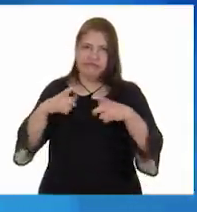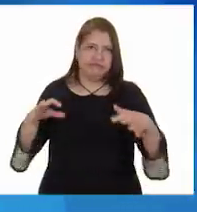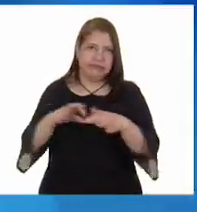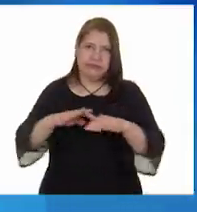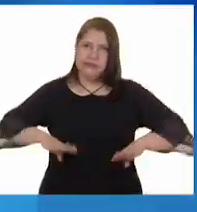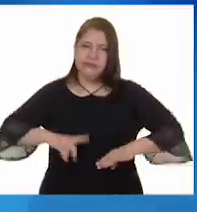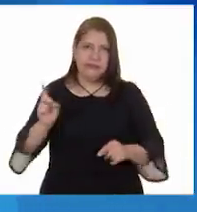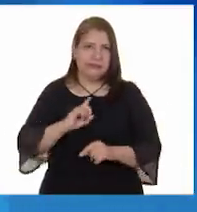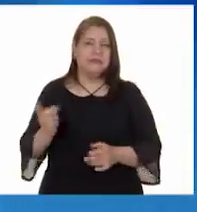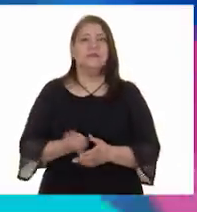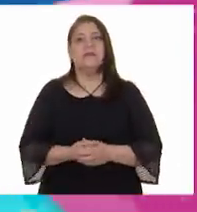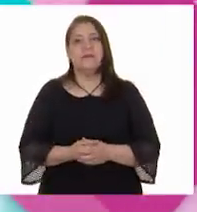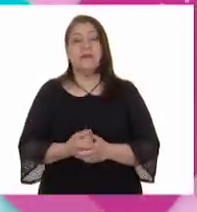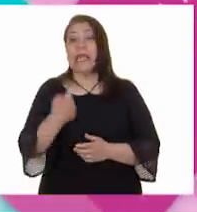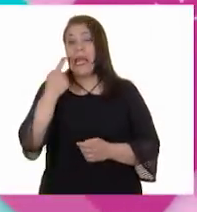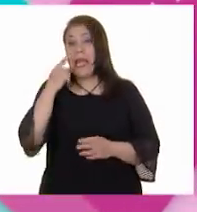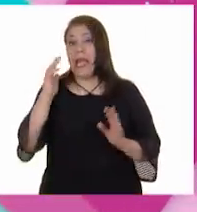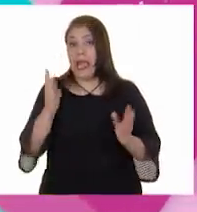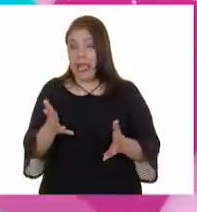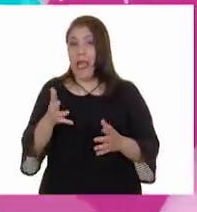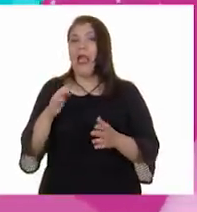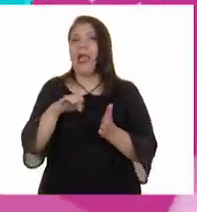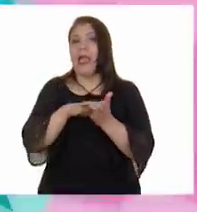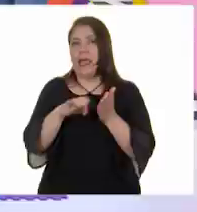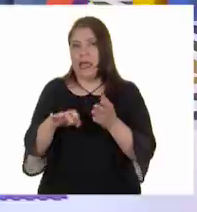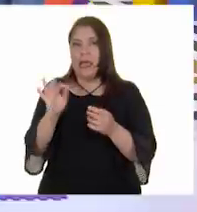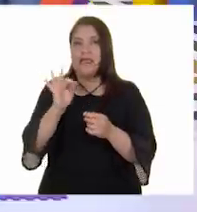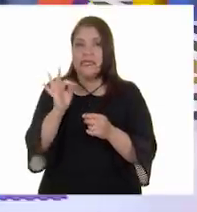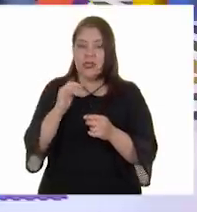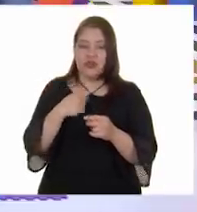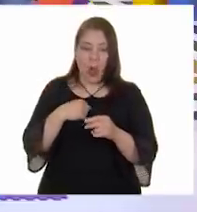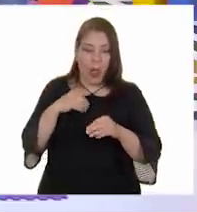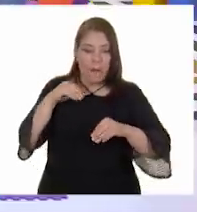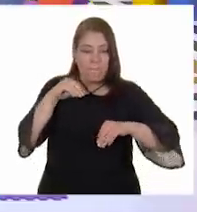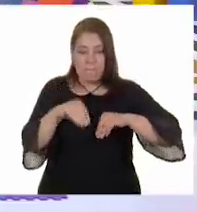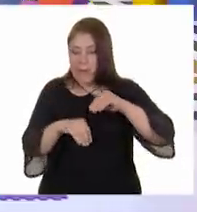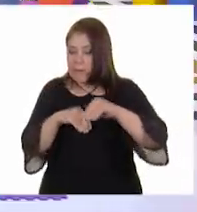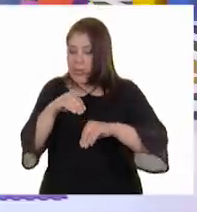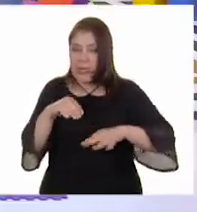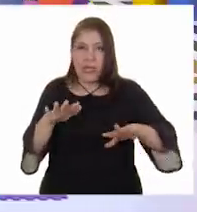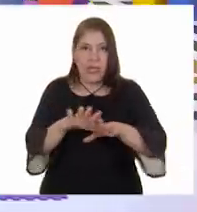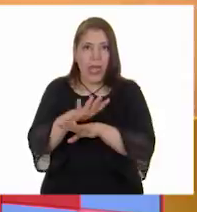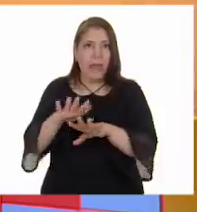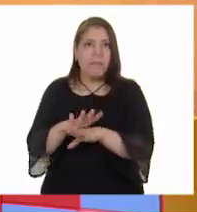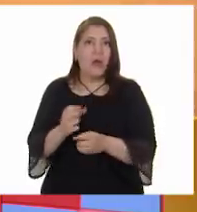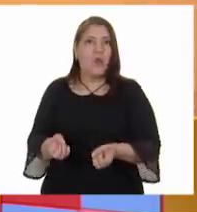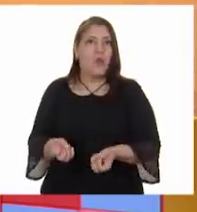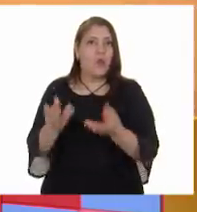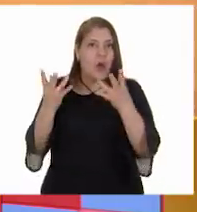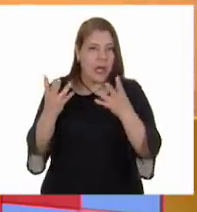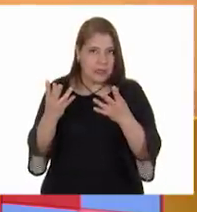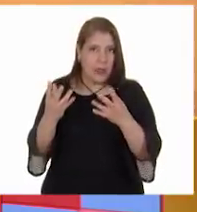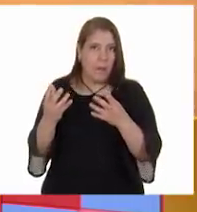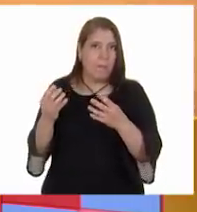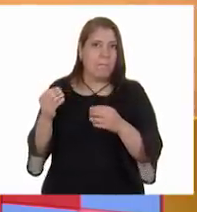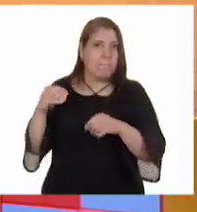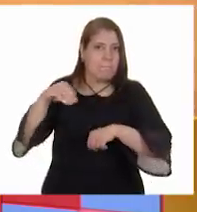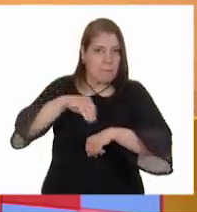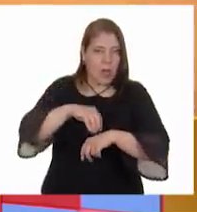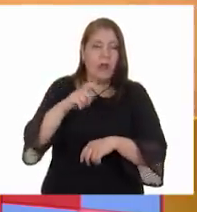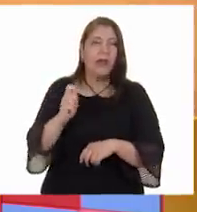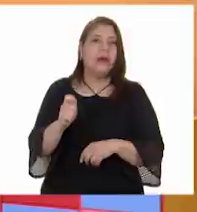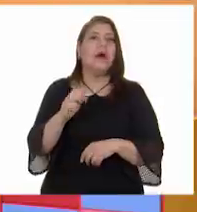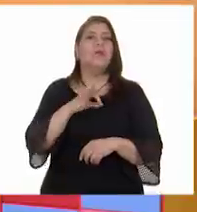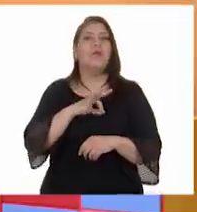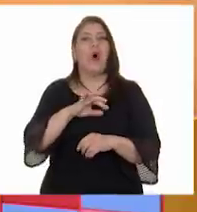hotcake. Ya tenemos un ejemplo de cómo, si cambiamos la proporción de alguno de los ingredientes o un soluto, la mezcla final va a